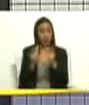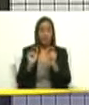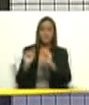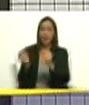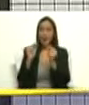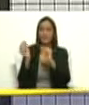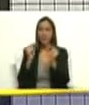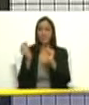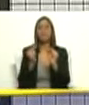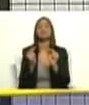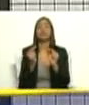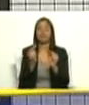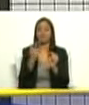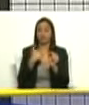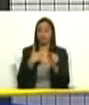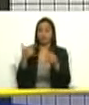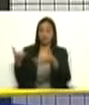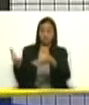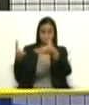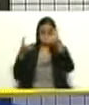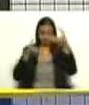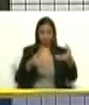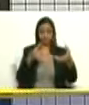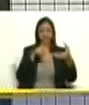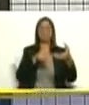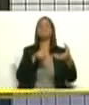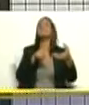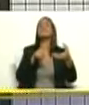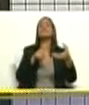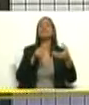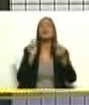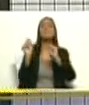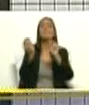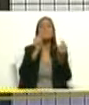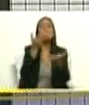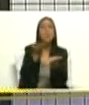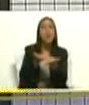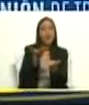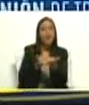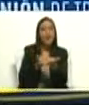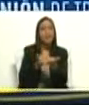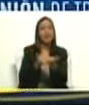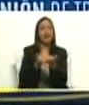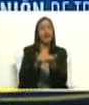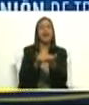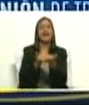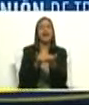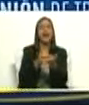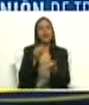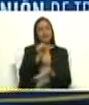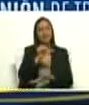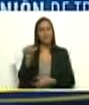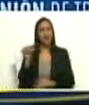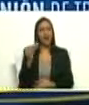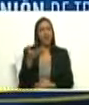revisar los documentos que me entregaron cuándo hicimos el acto la semana pasada fue